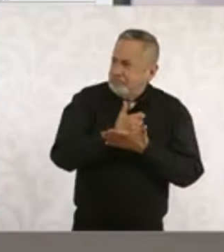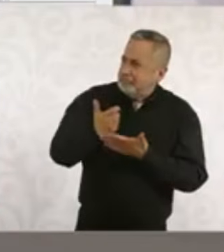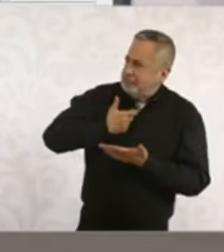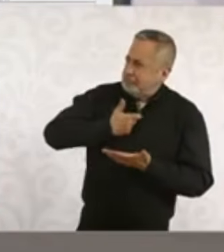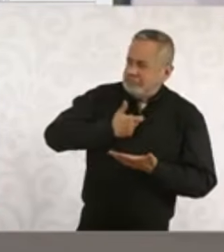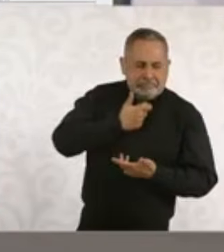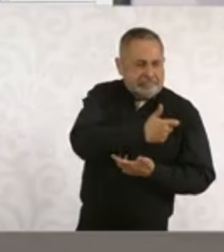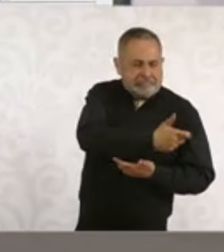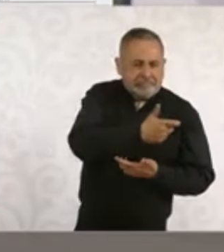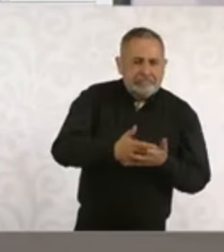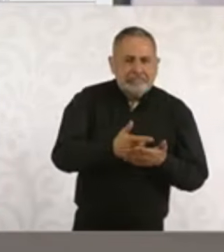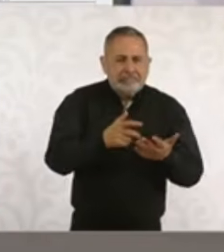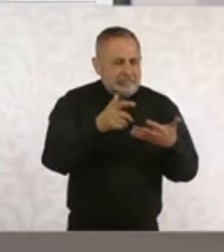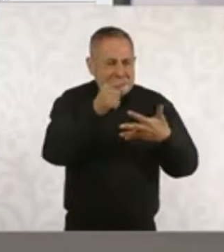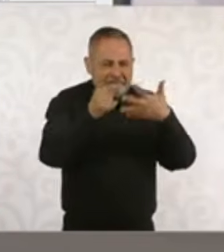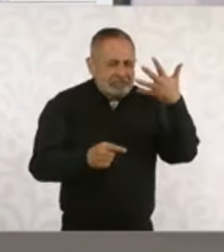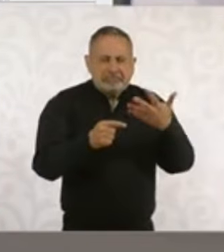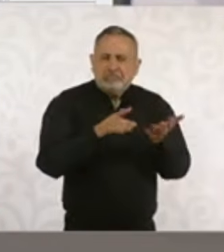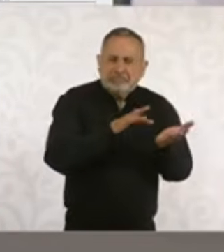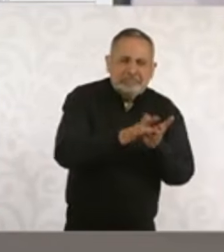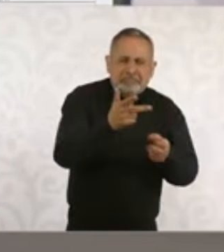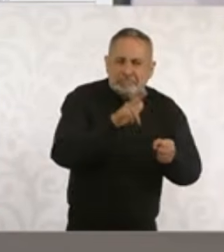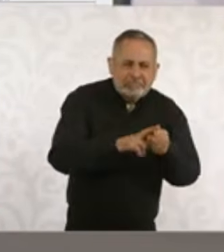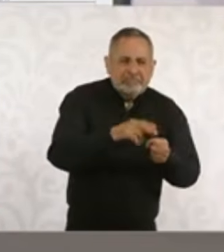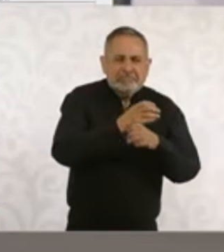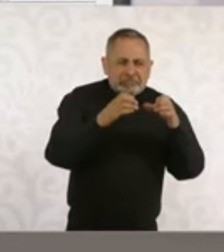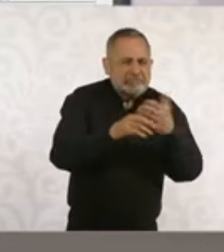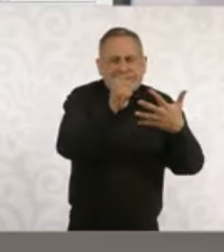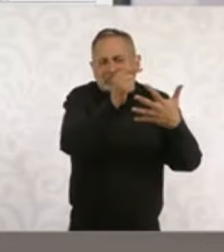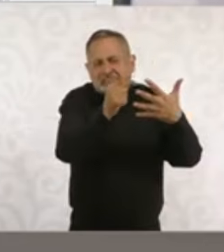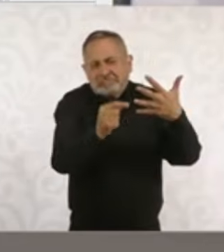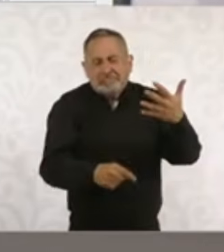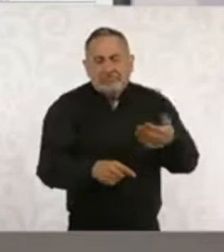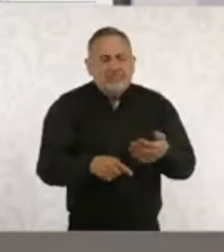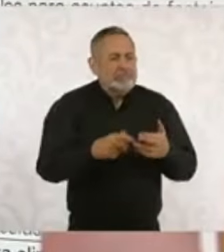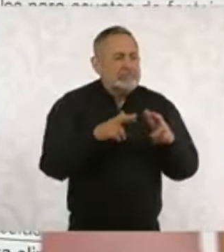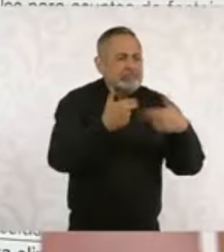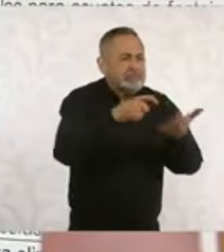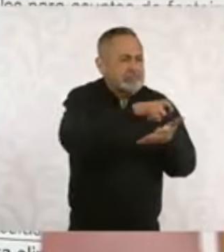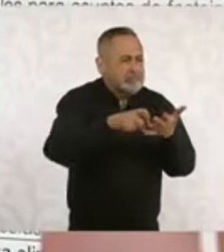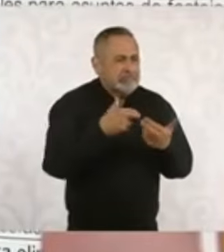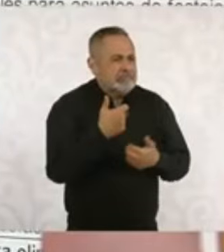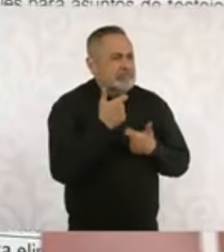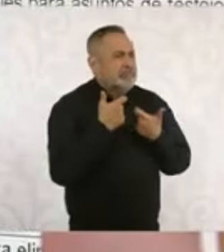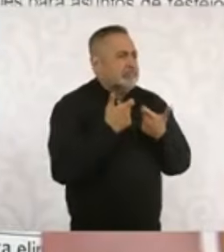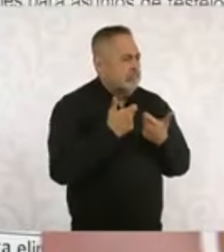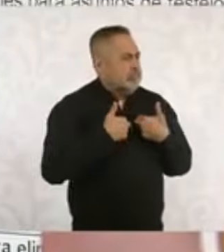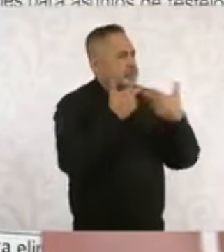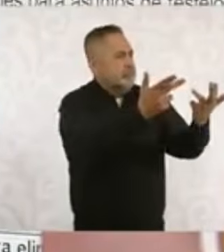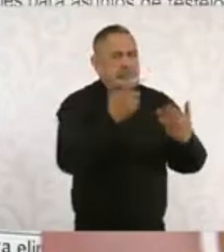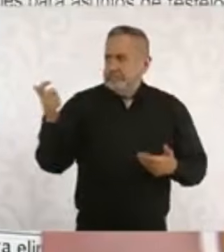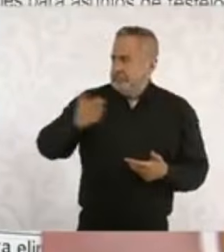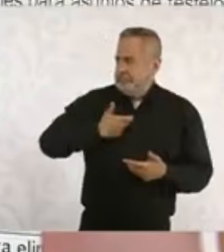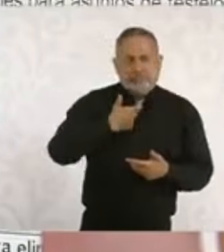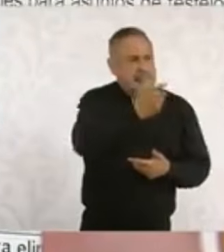trámites bancarios, apoyo hospitalario, recuperar objetos, etcétera. compra de regalos, cotización,